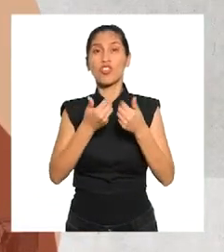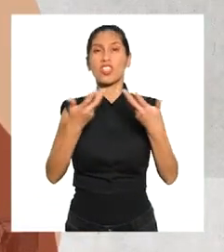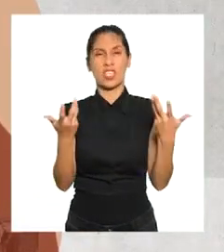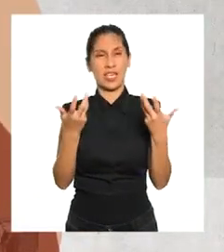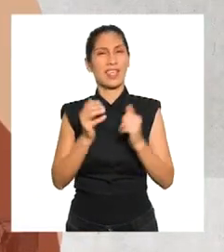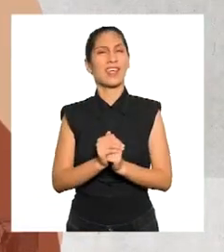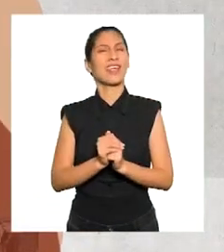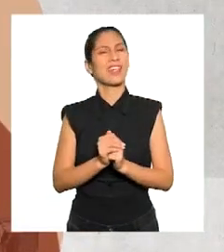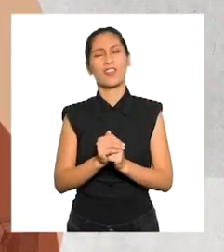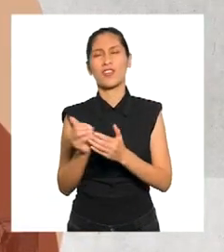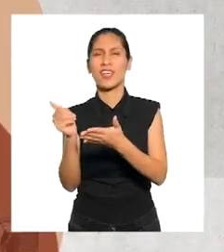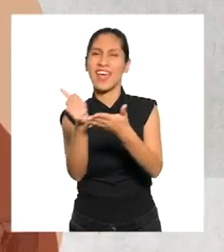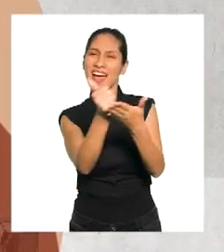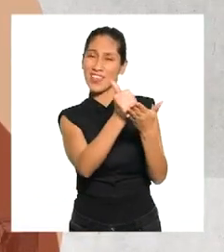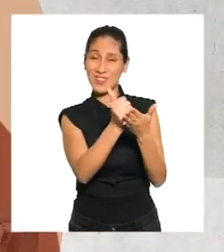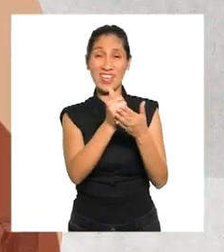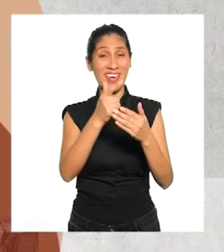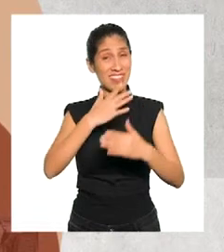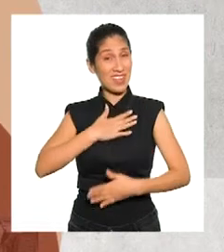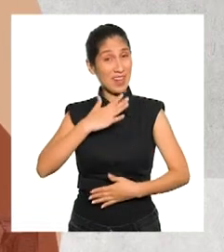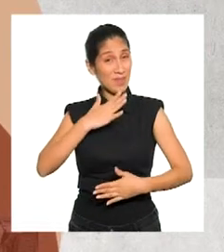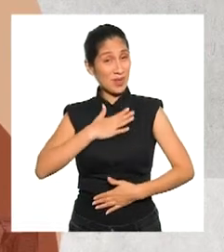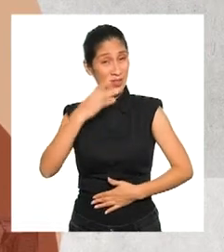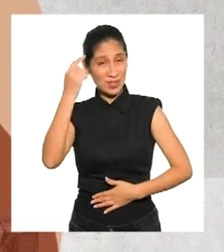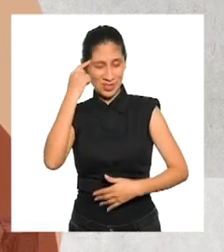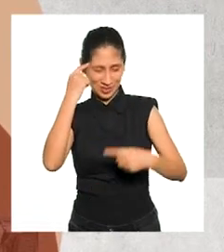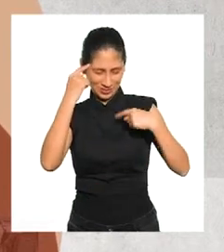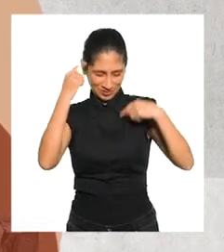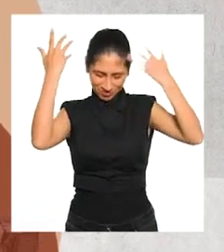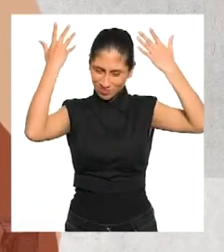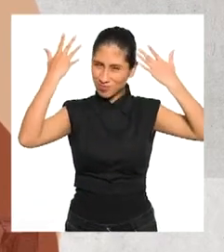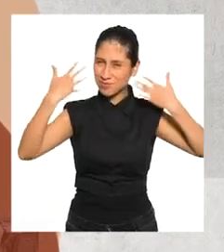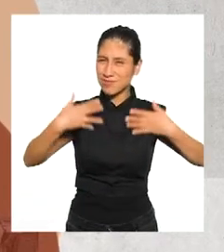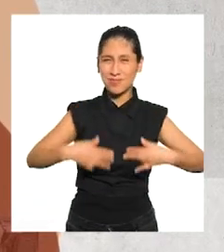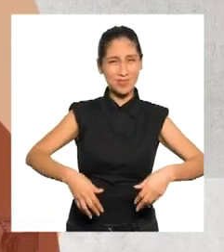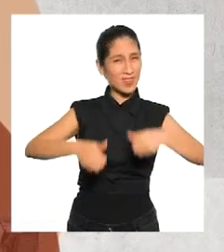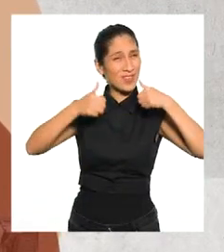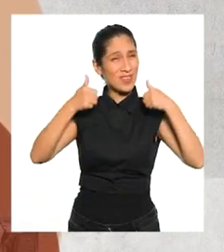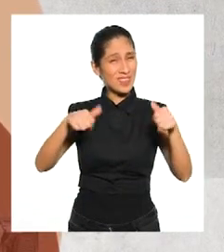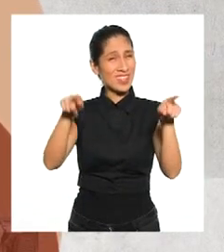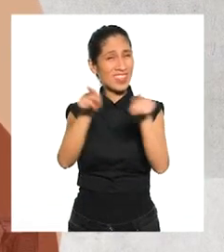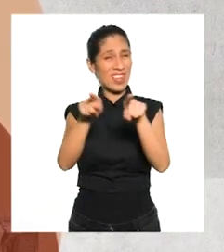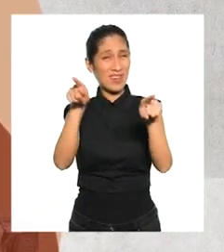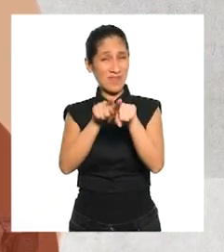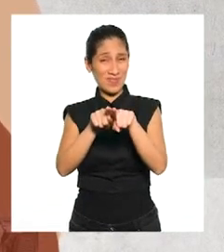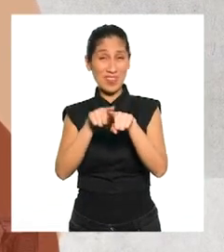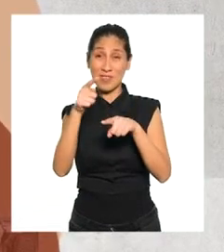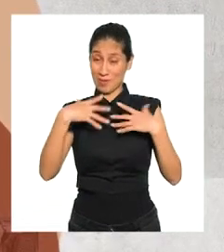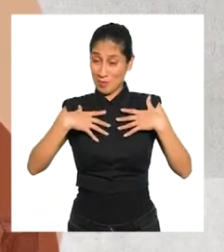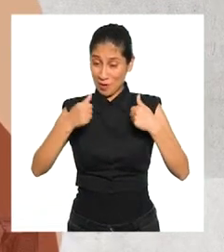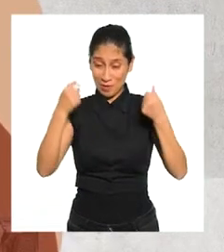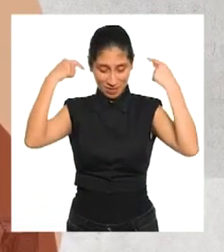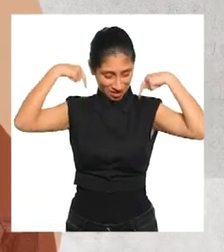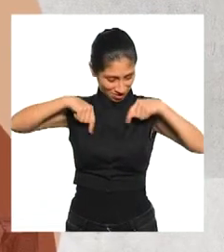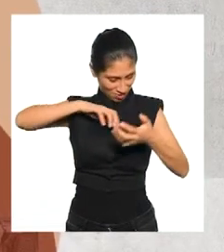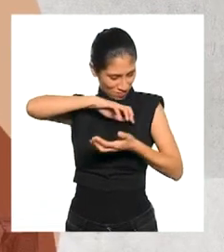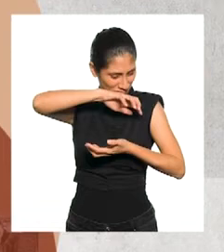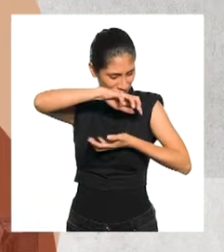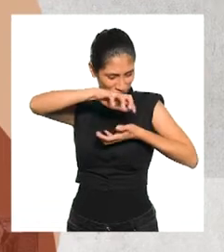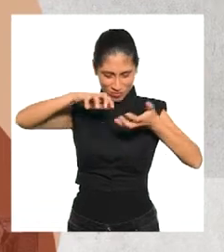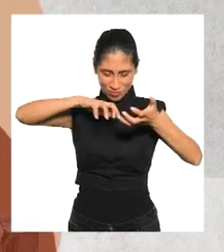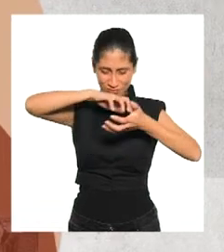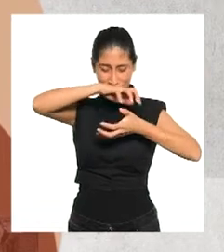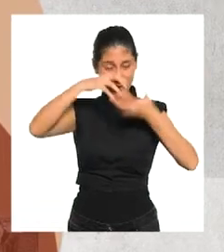del más alto nivel de bienestar físico, mental y social, y la capacidad de funcionamiento que permitan los factores sociales en los que